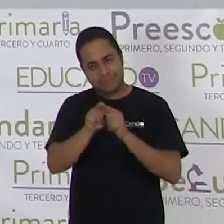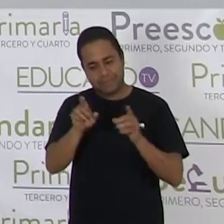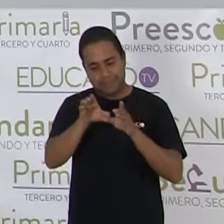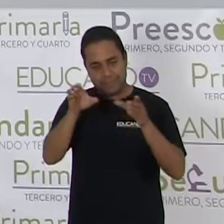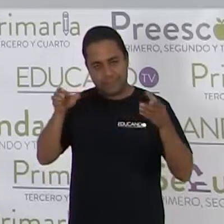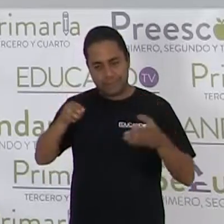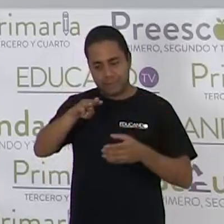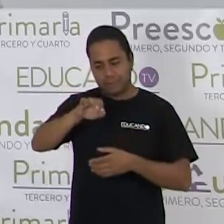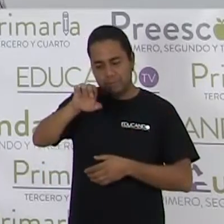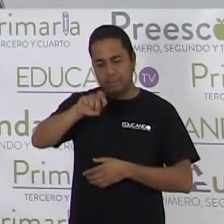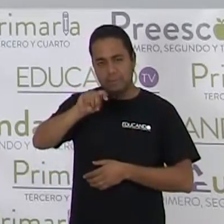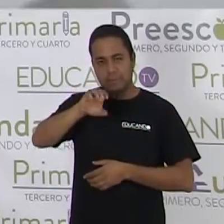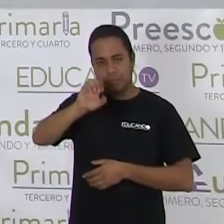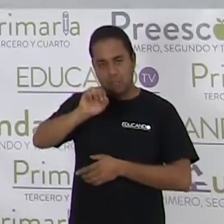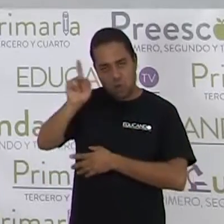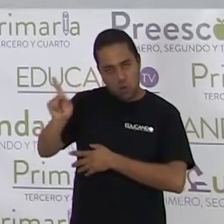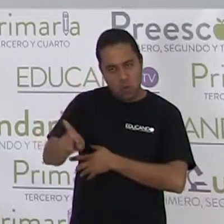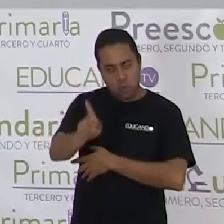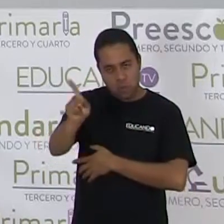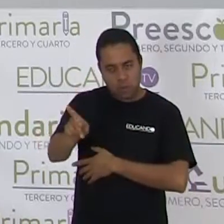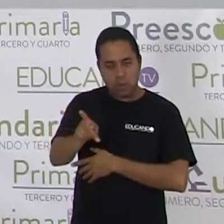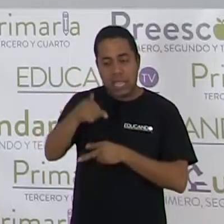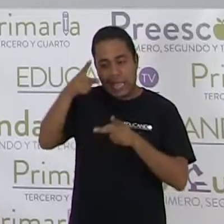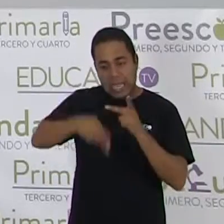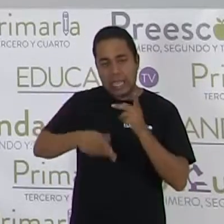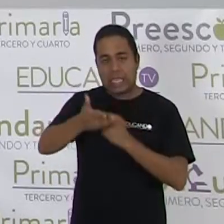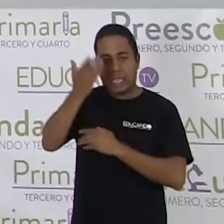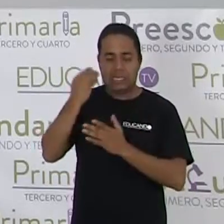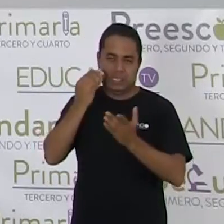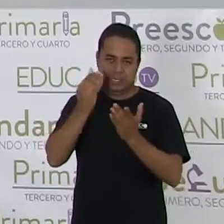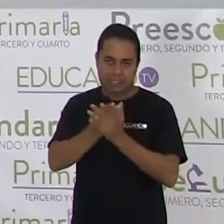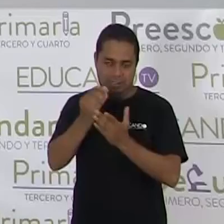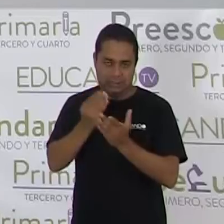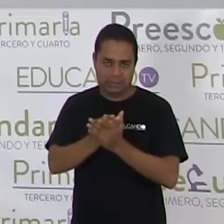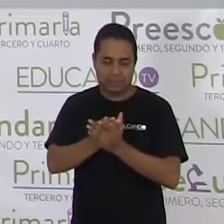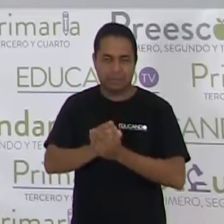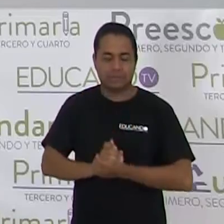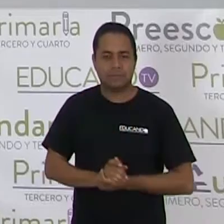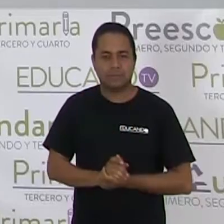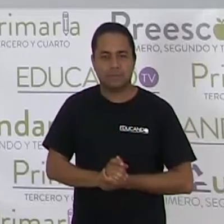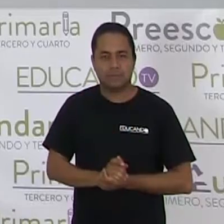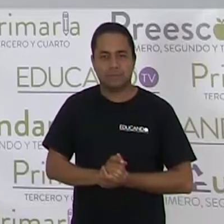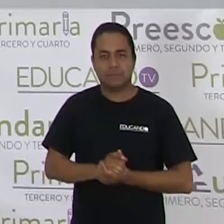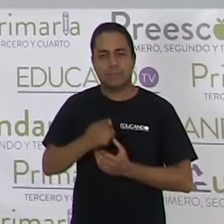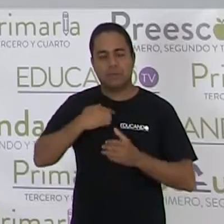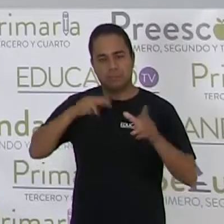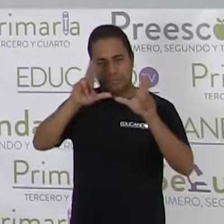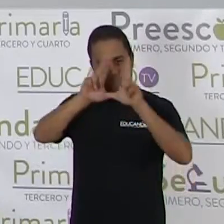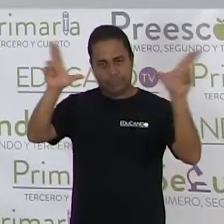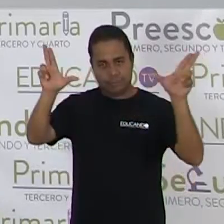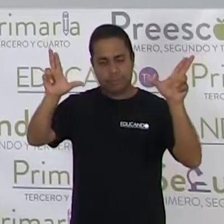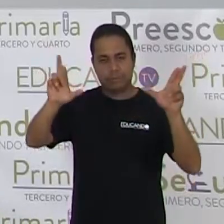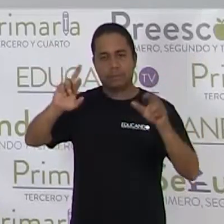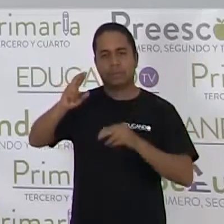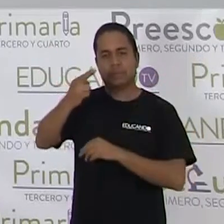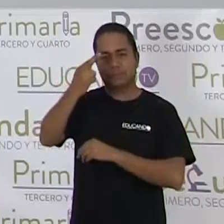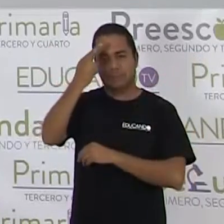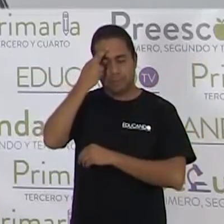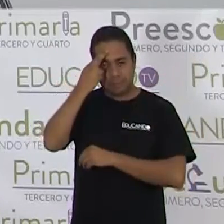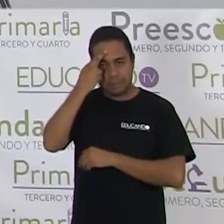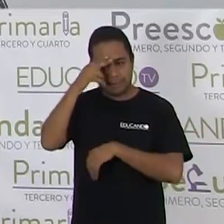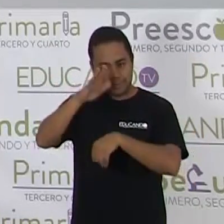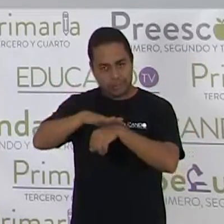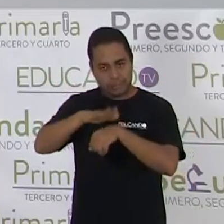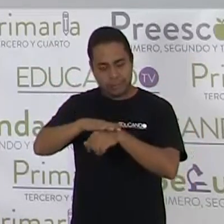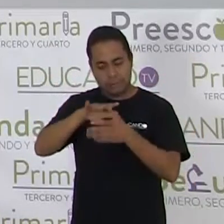cuento mixteco que quedó pendiente en la sesión anterior. Me despido, niños y niñas, recordándote